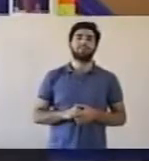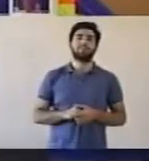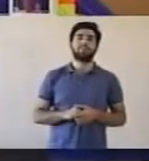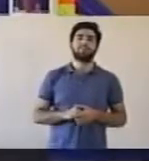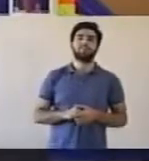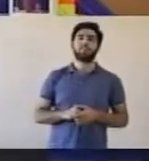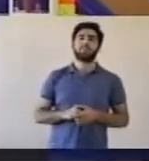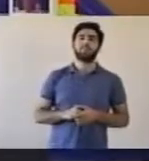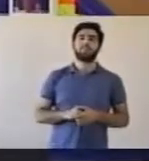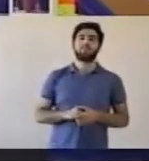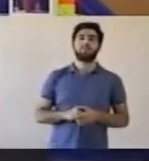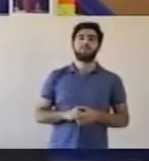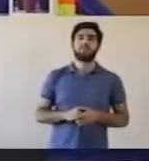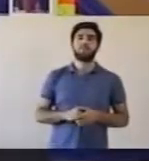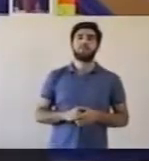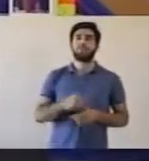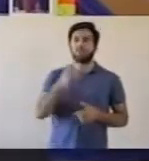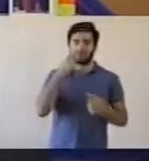Estas son